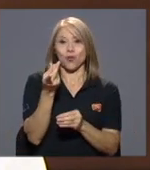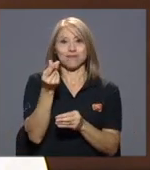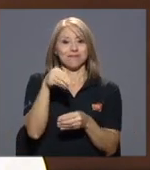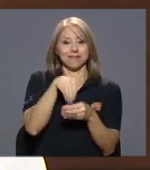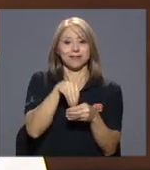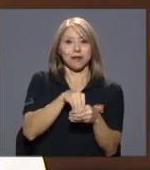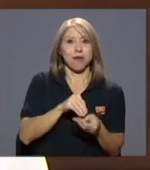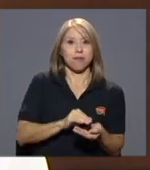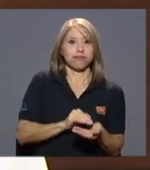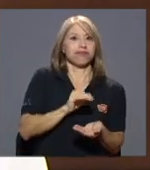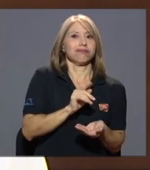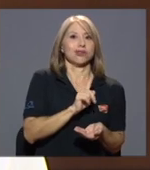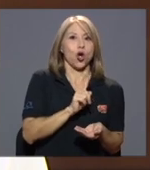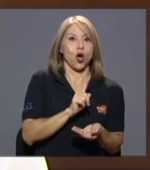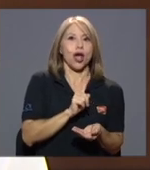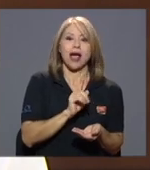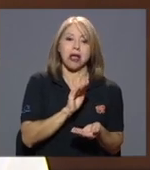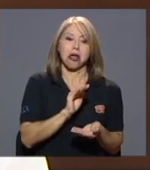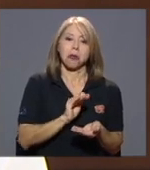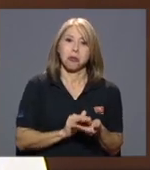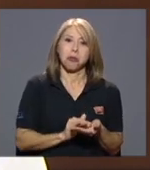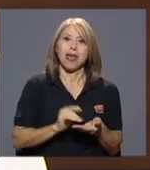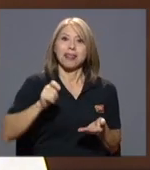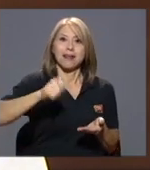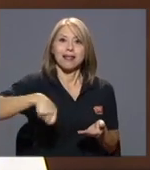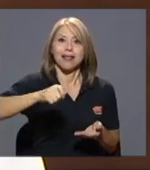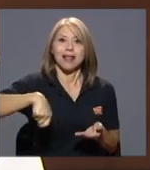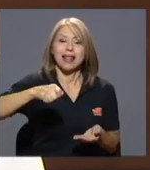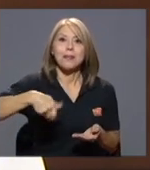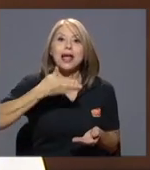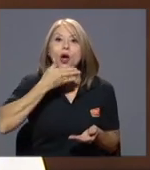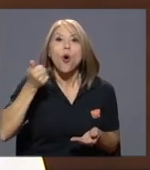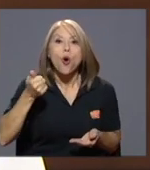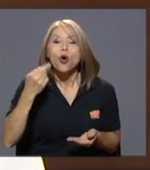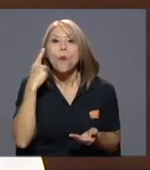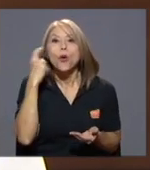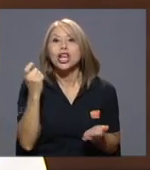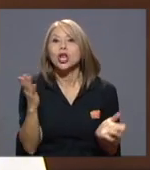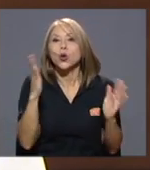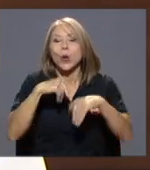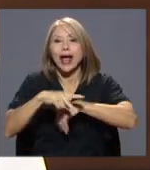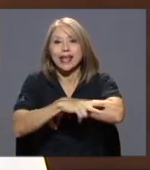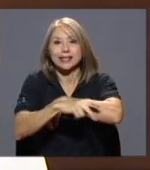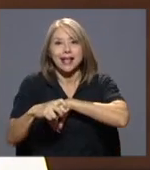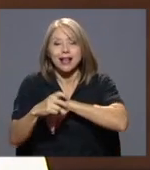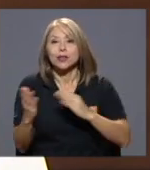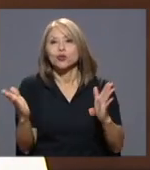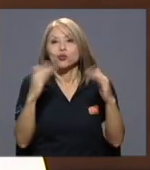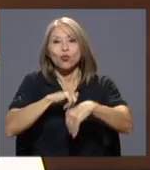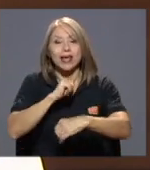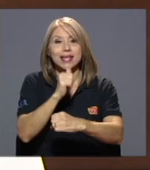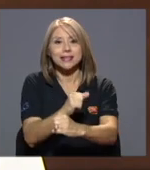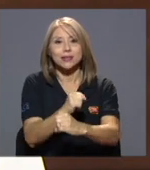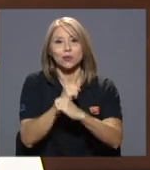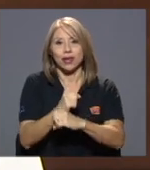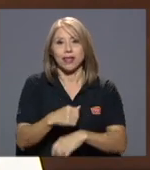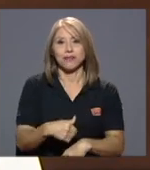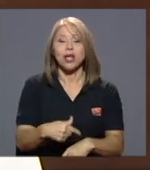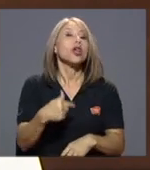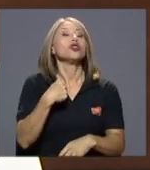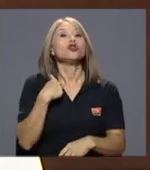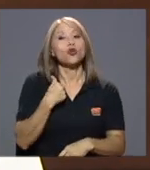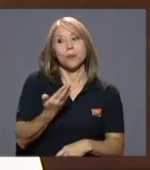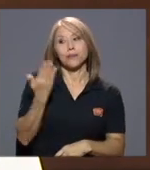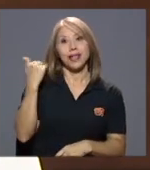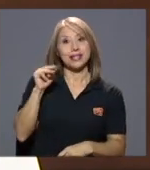ventaja para ellos porque entonces hay menos problemas de asaltos y de inseguridad, ¿verdad? Yo conozco, de hecho estaba en una actividad el martes